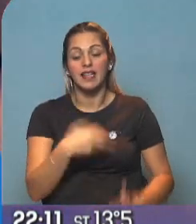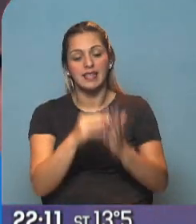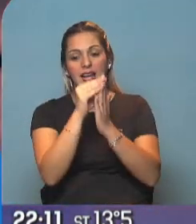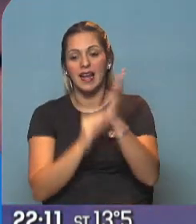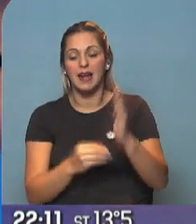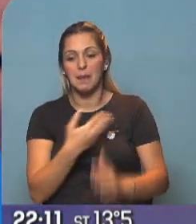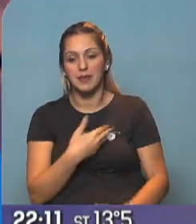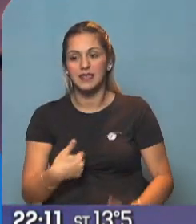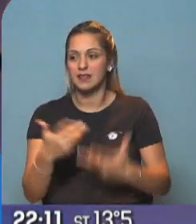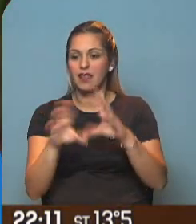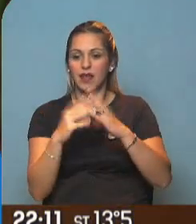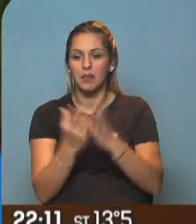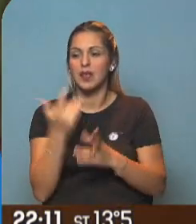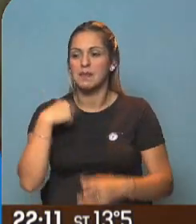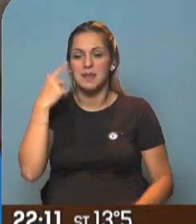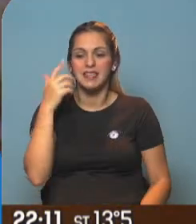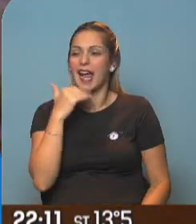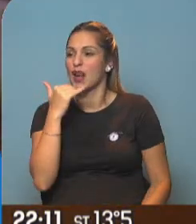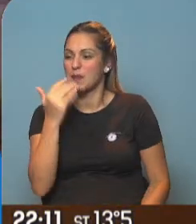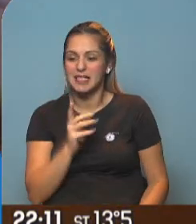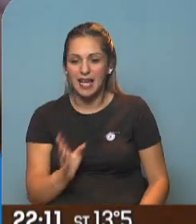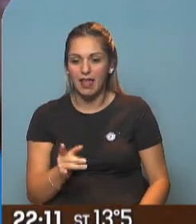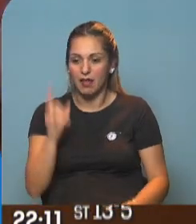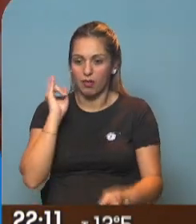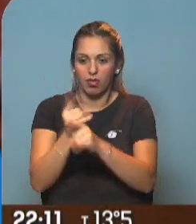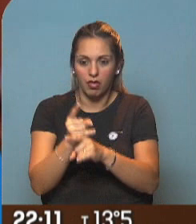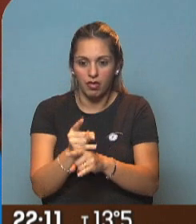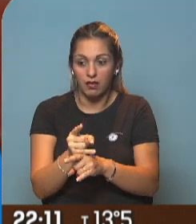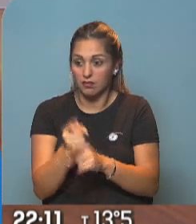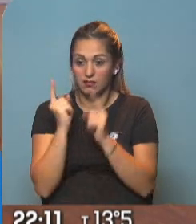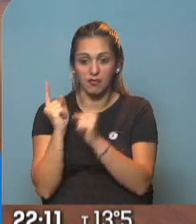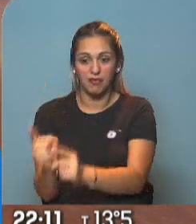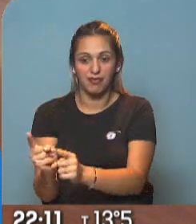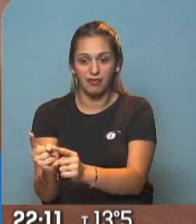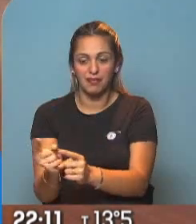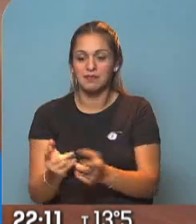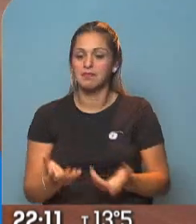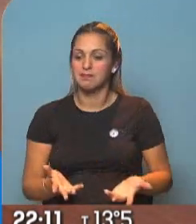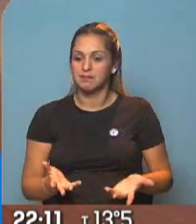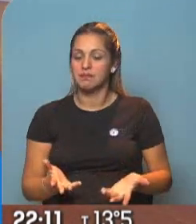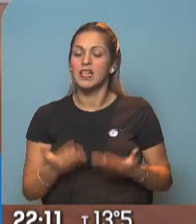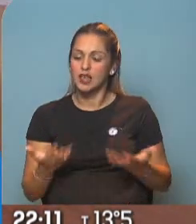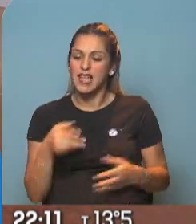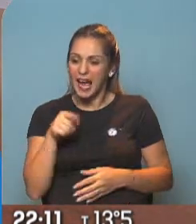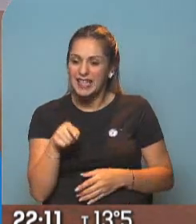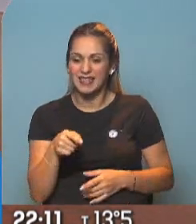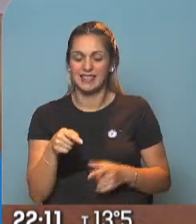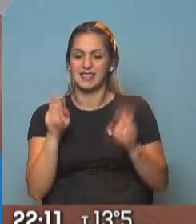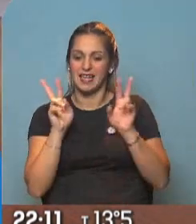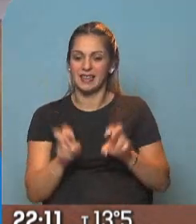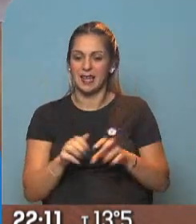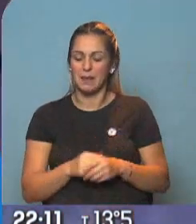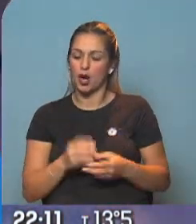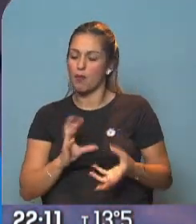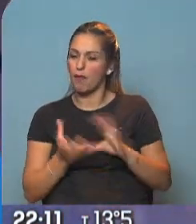mundo, ¿no? A ver, tanta gente que a veces parece que no da para más, el tipo sigue ahí. Y me parece que, bueno, ahí está un poco la cuestión de qué